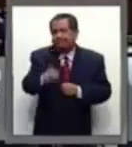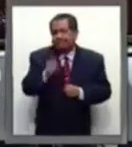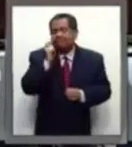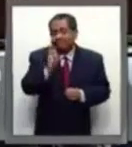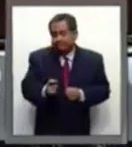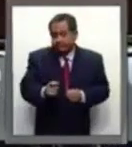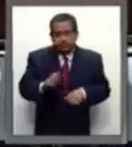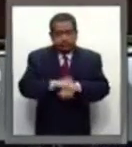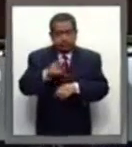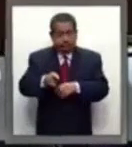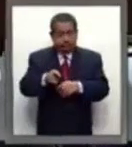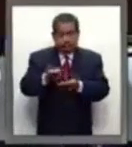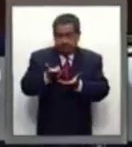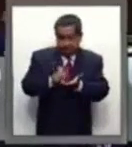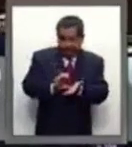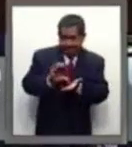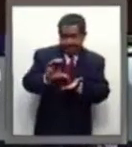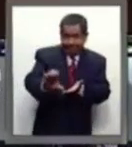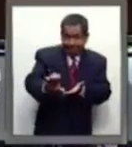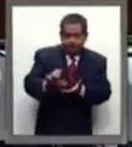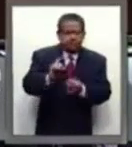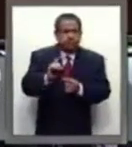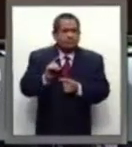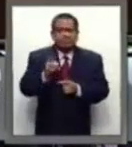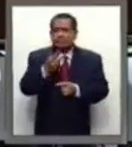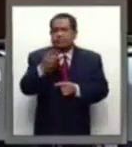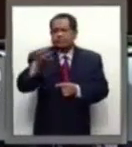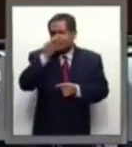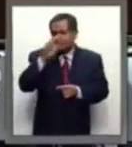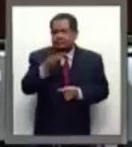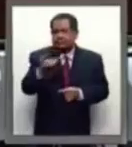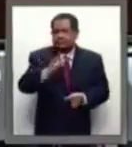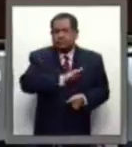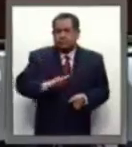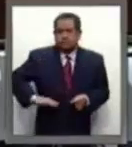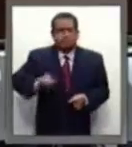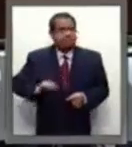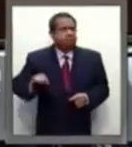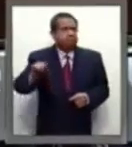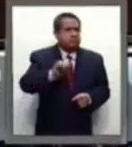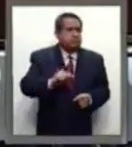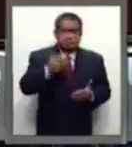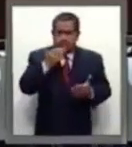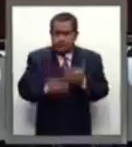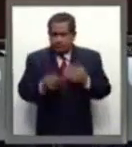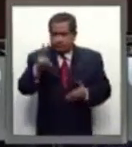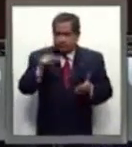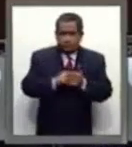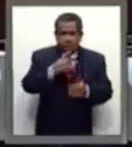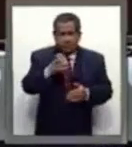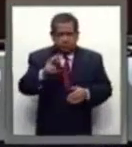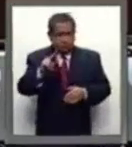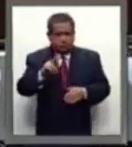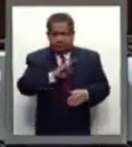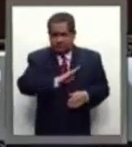solamente este reparto de este recurso se da a 300 municipios, dejando afuera a 2.148